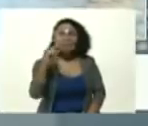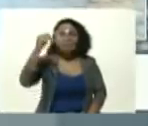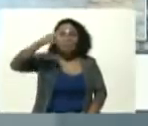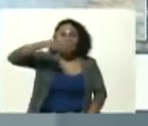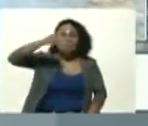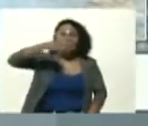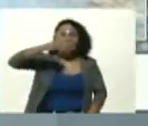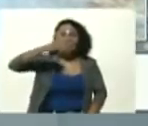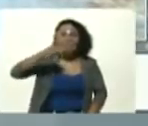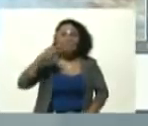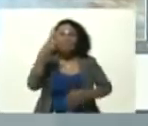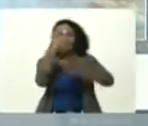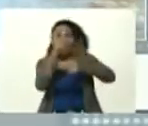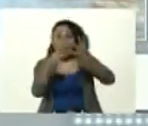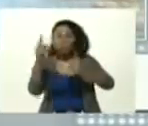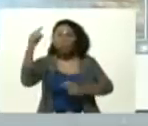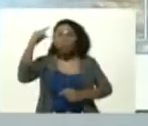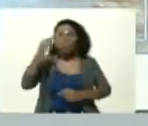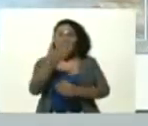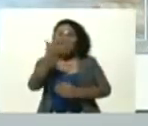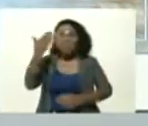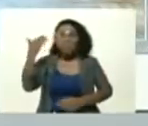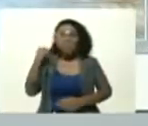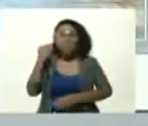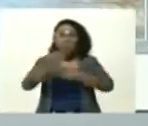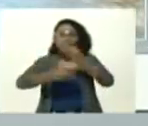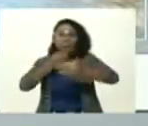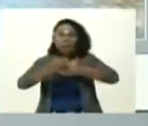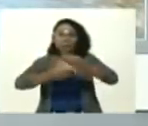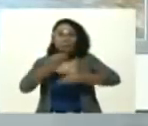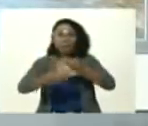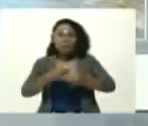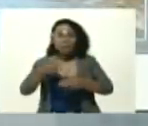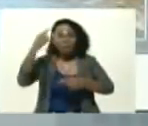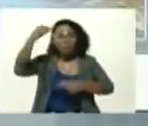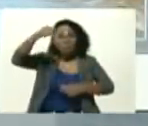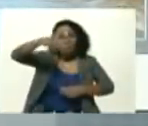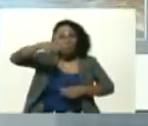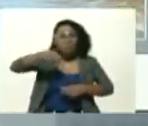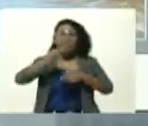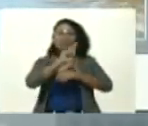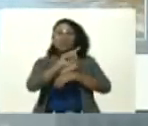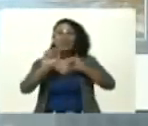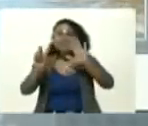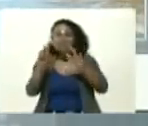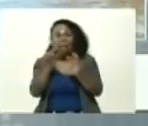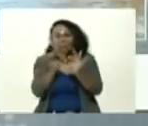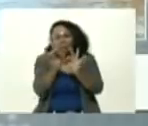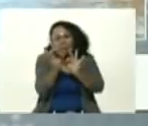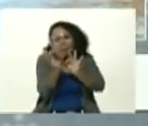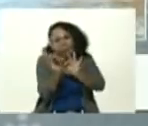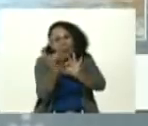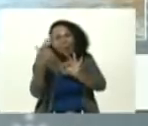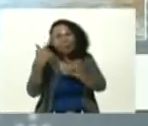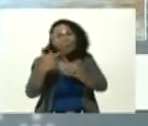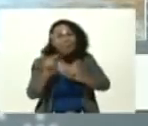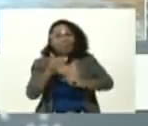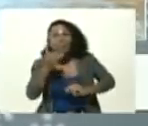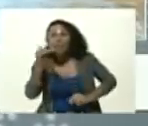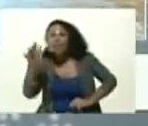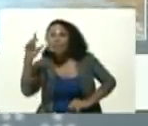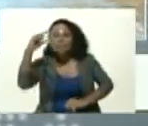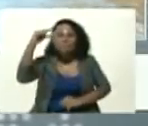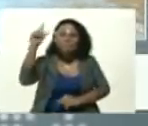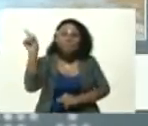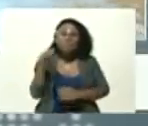de varios días consecutivos pasados de precipitaciones. En el día de hoy fueron 17 milímetros, pero los días previos, especialmente cuando